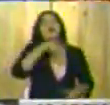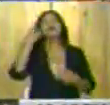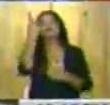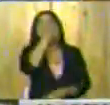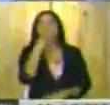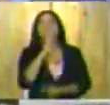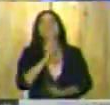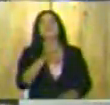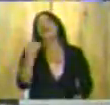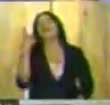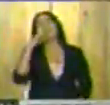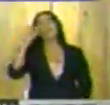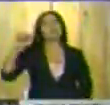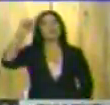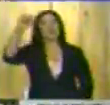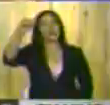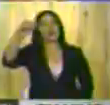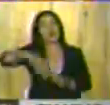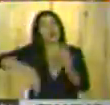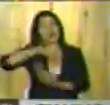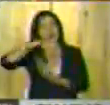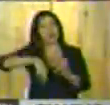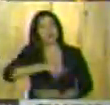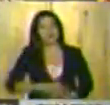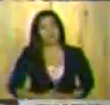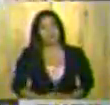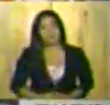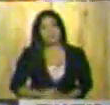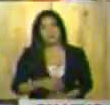dando la cara por Nicolás y dando la cara por la revolución.